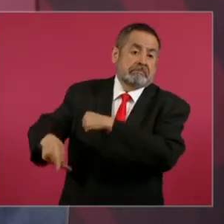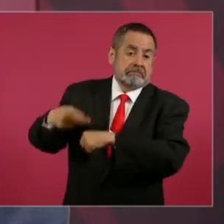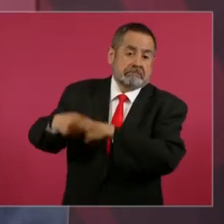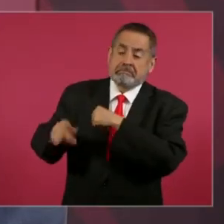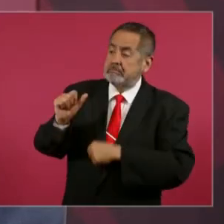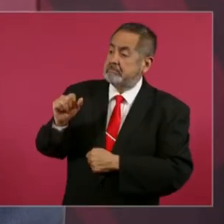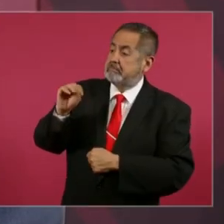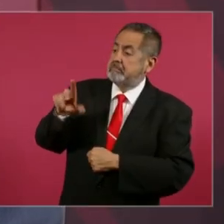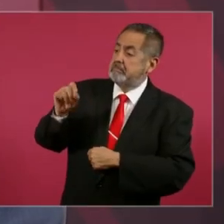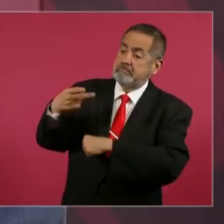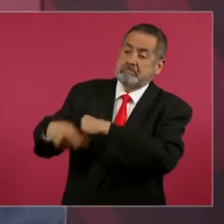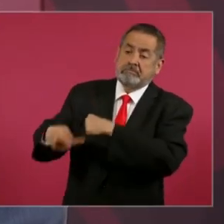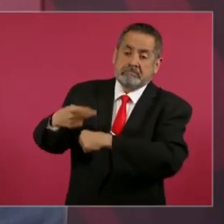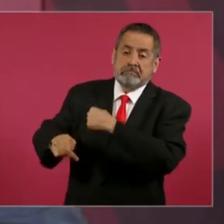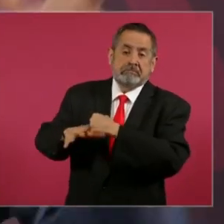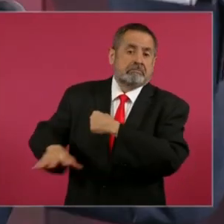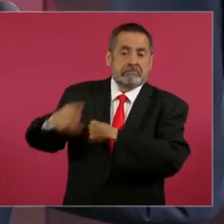México,